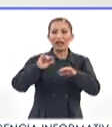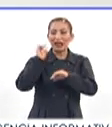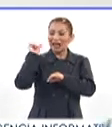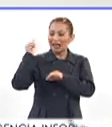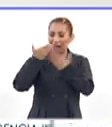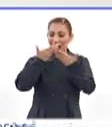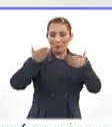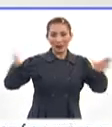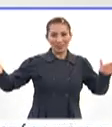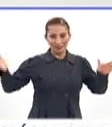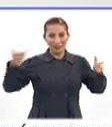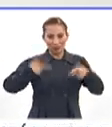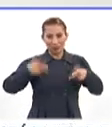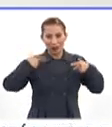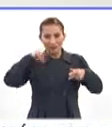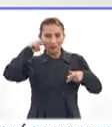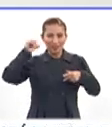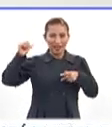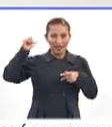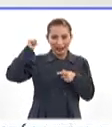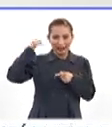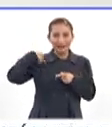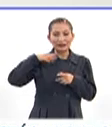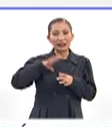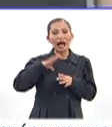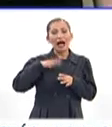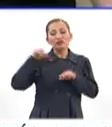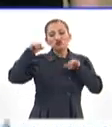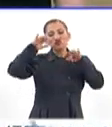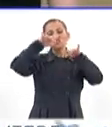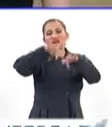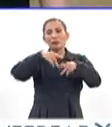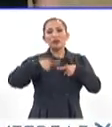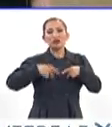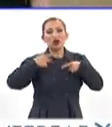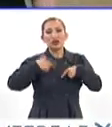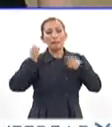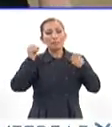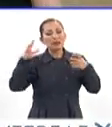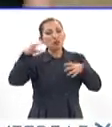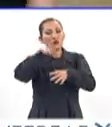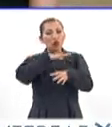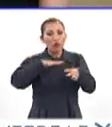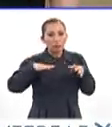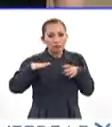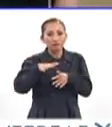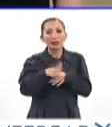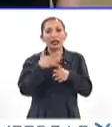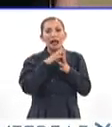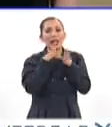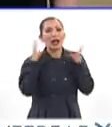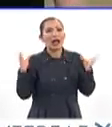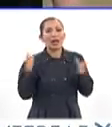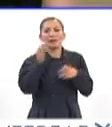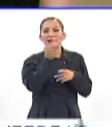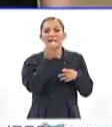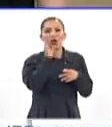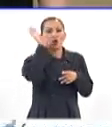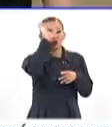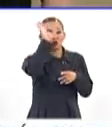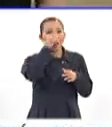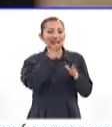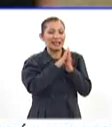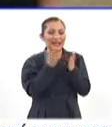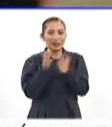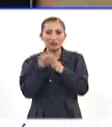de abrir la puerta principal, lo vemos ahí atrás. Y bueno, ya está entrando toda la gente que va a formar parte de esta grandiosa fiesta de la cultura y